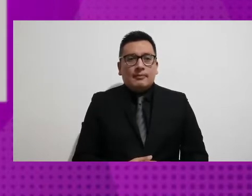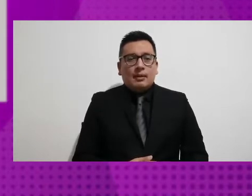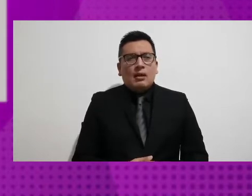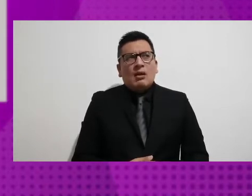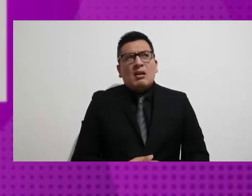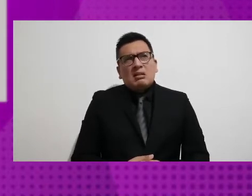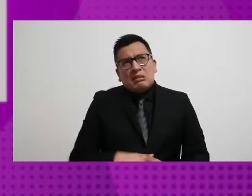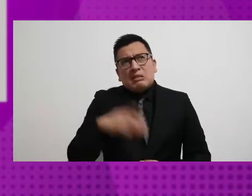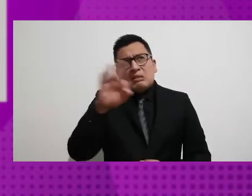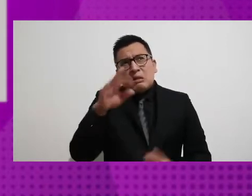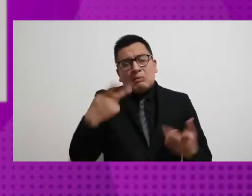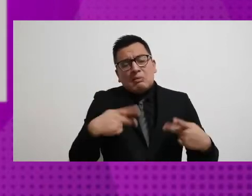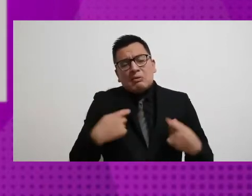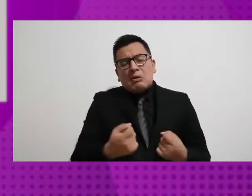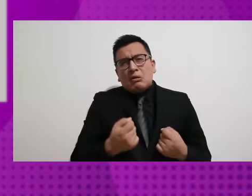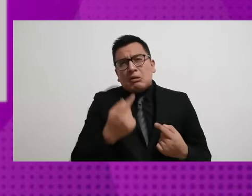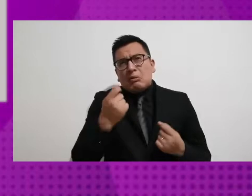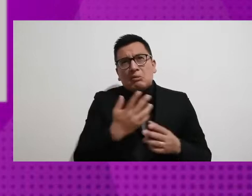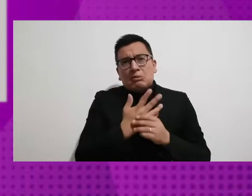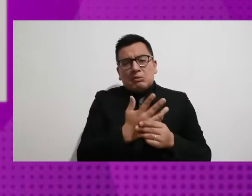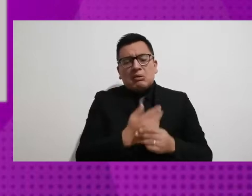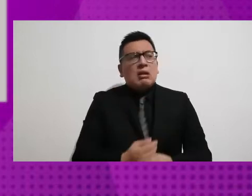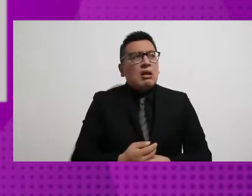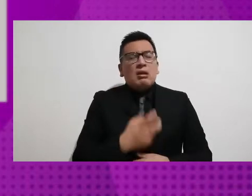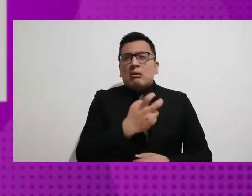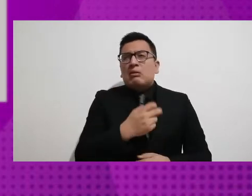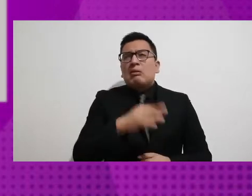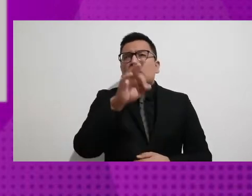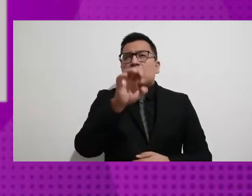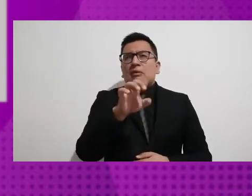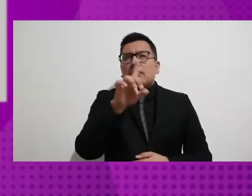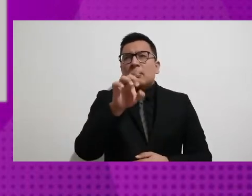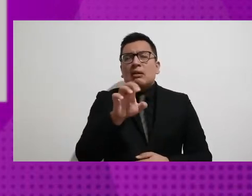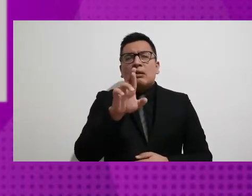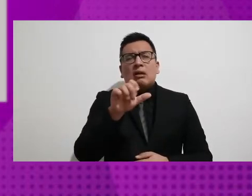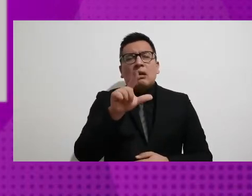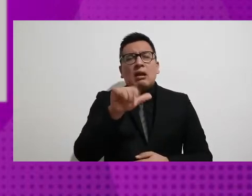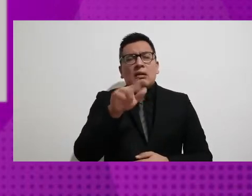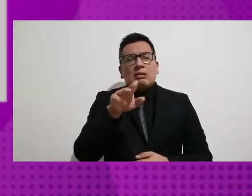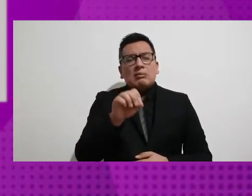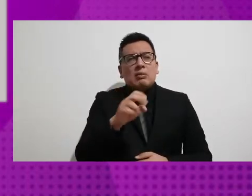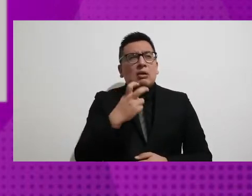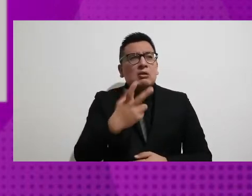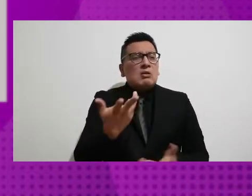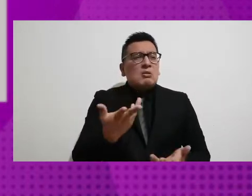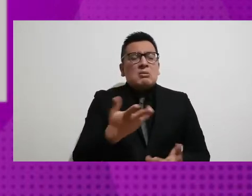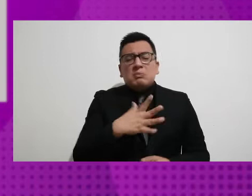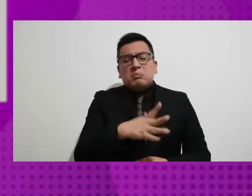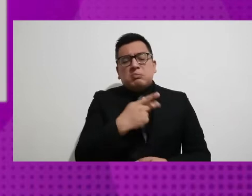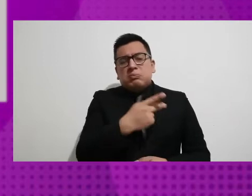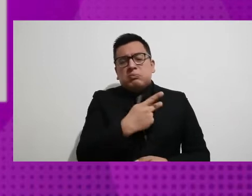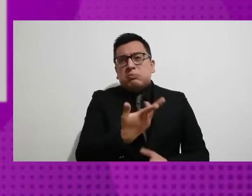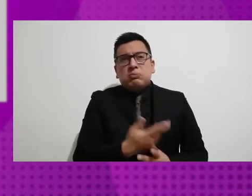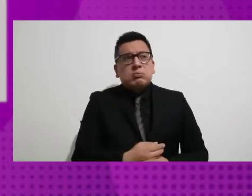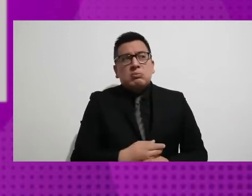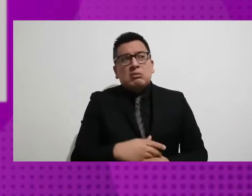algunos autores también que dicen que el federalismo es un arreglo territorial que se da en muchas democracias del mundo, donde las extensiones